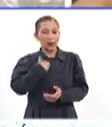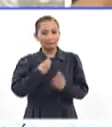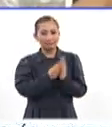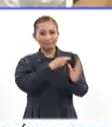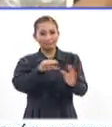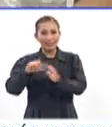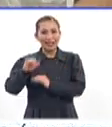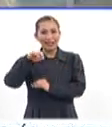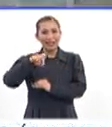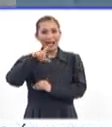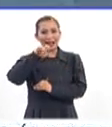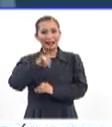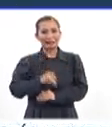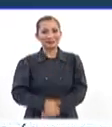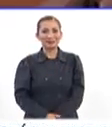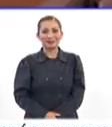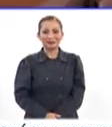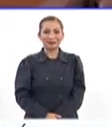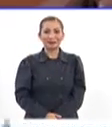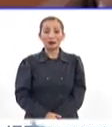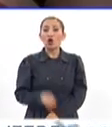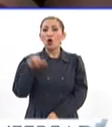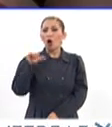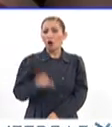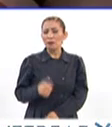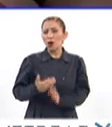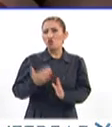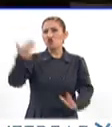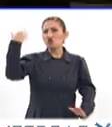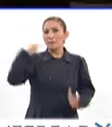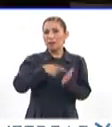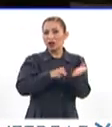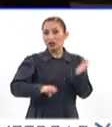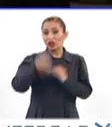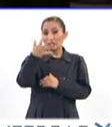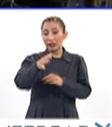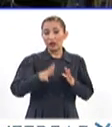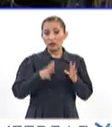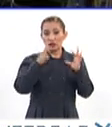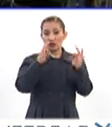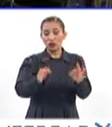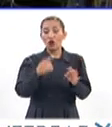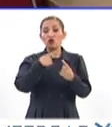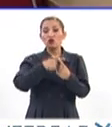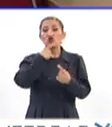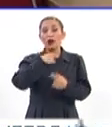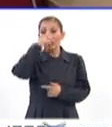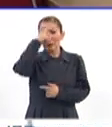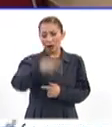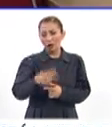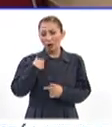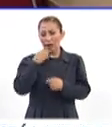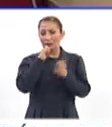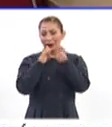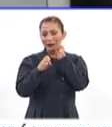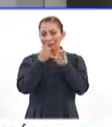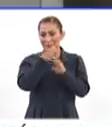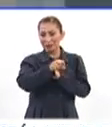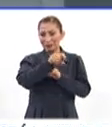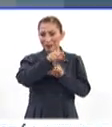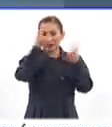indígenas del INALI. Un día como hoy, pero de 1910, se fundó la Cruz Roja Mexicana y te tenemos una entrevista al